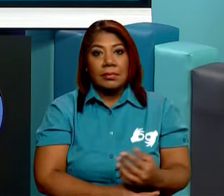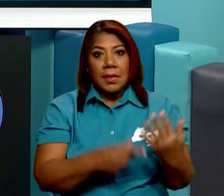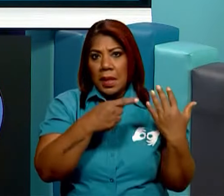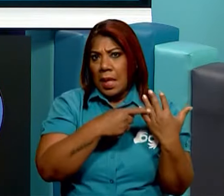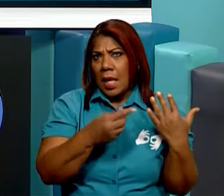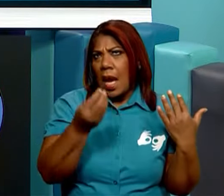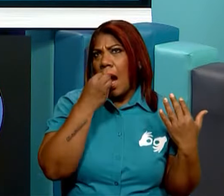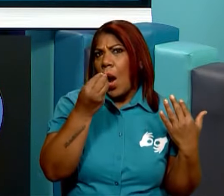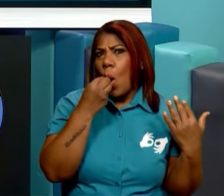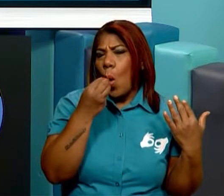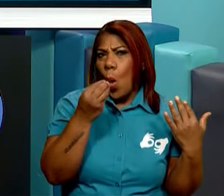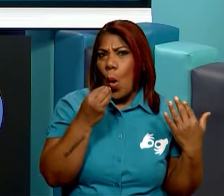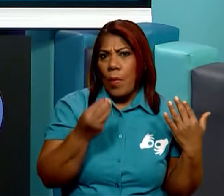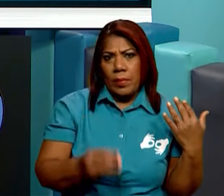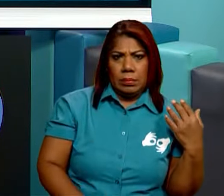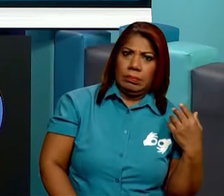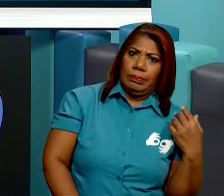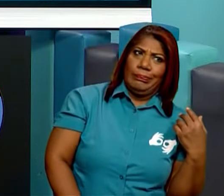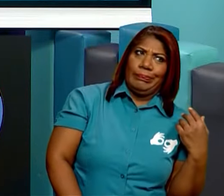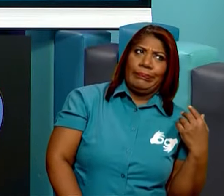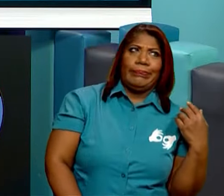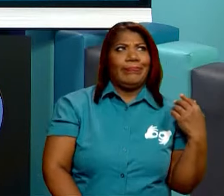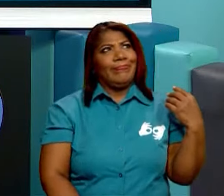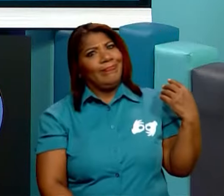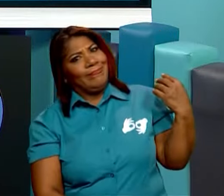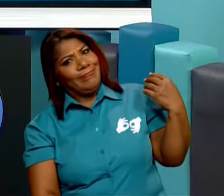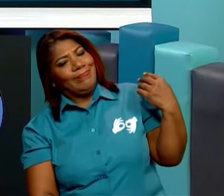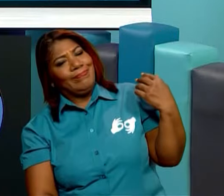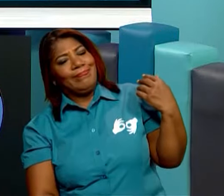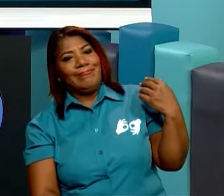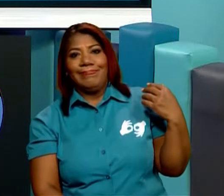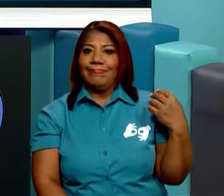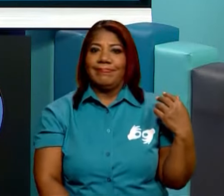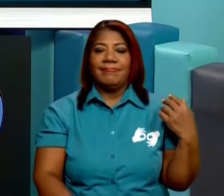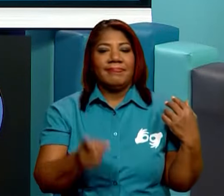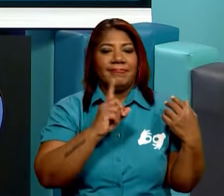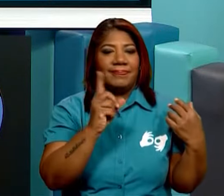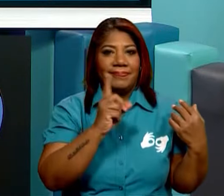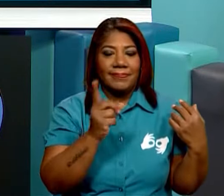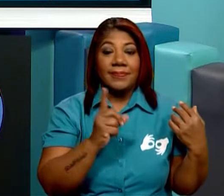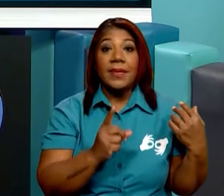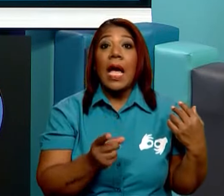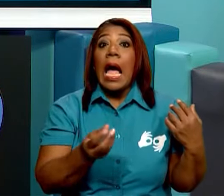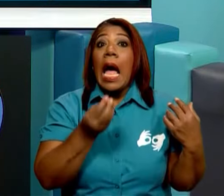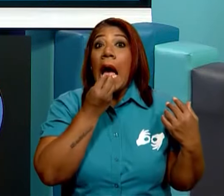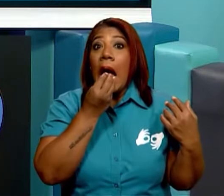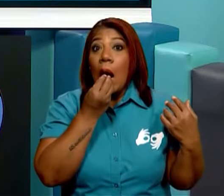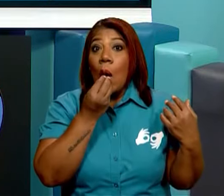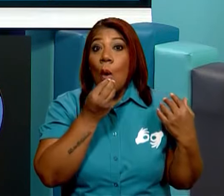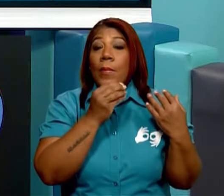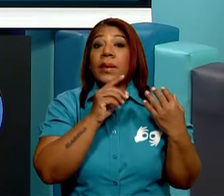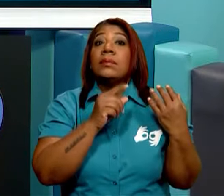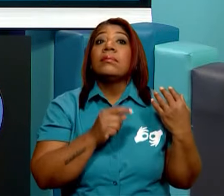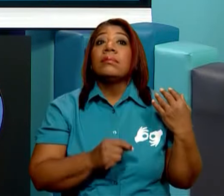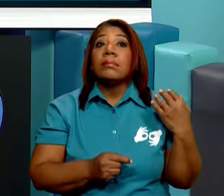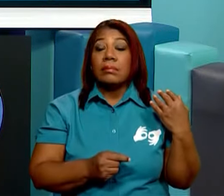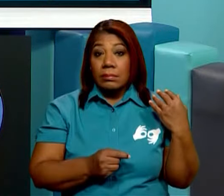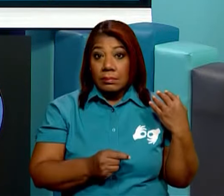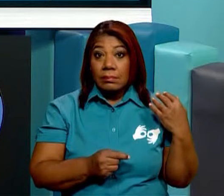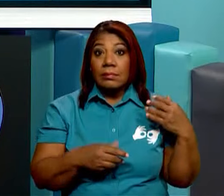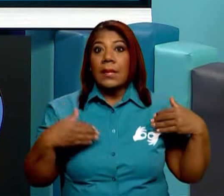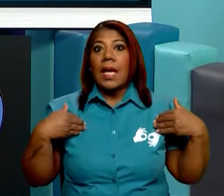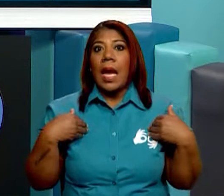¿ok? Aunque hay algunas especies que son, sí, comen algunos insectos, ¿sí? Pero son pocas,